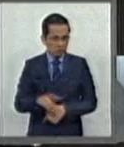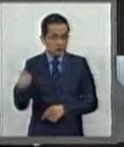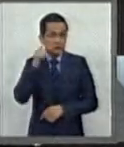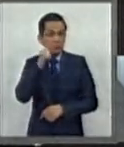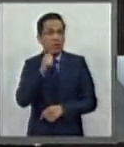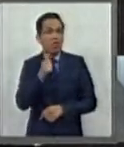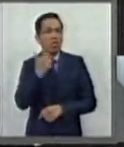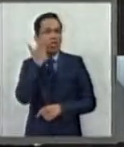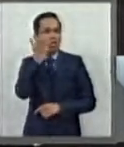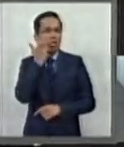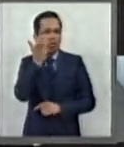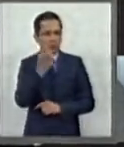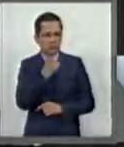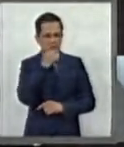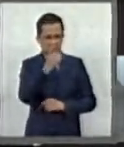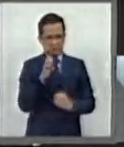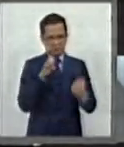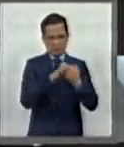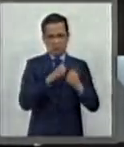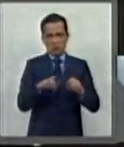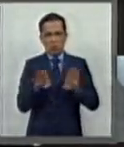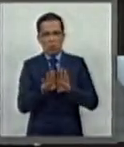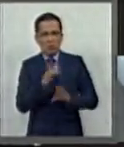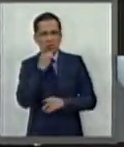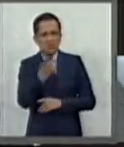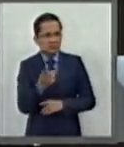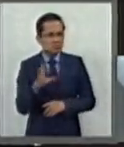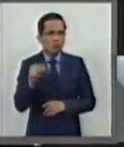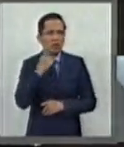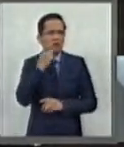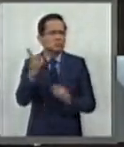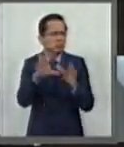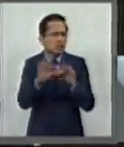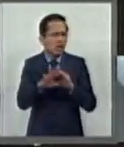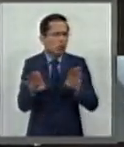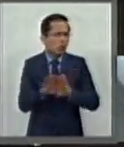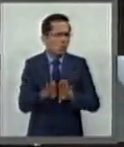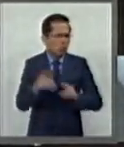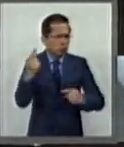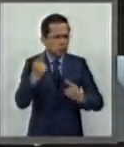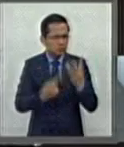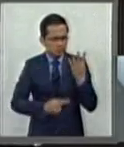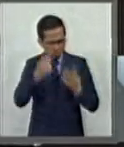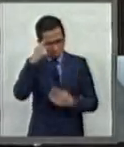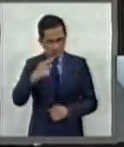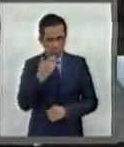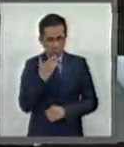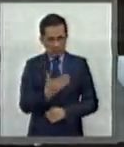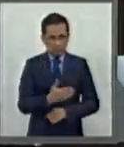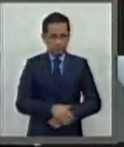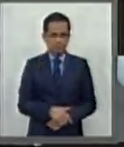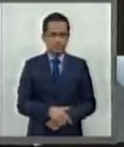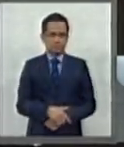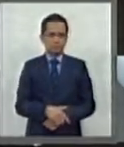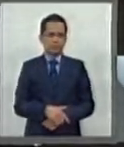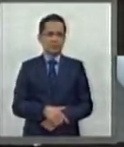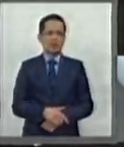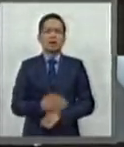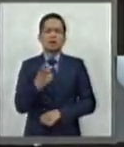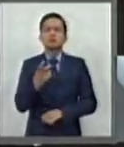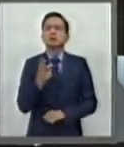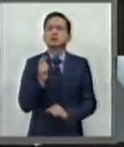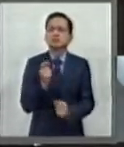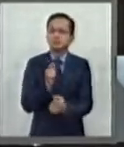sin o con casi ningún cómo razonable. Sobre todo, esto lo podemos afirmar